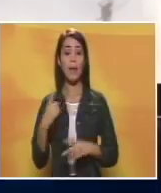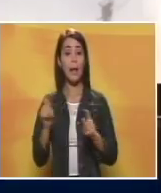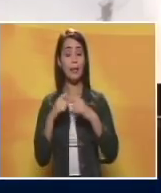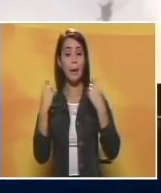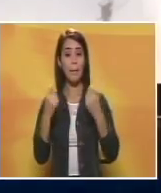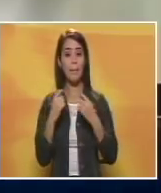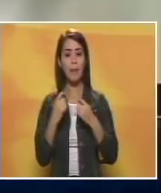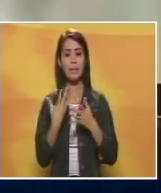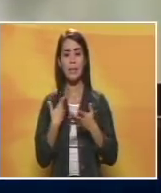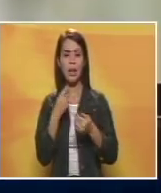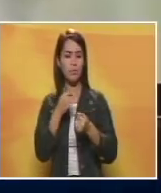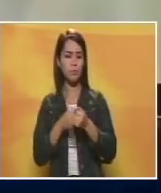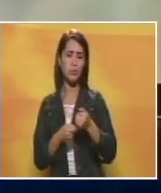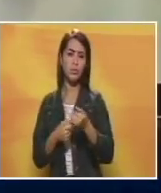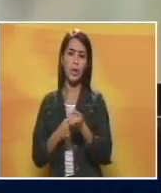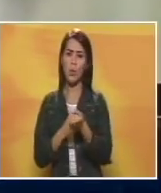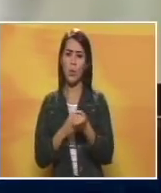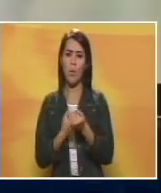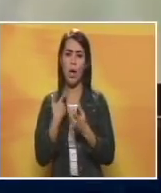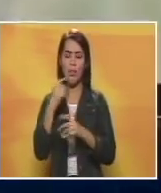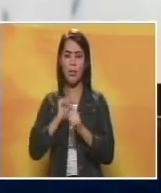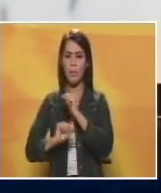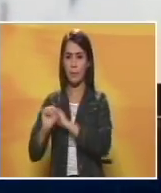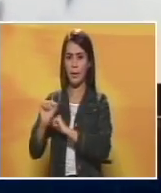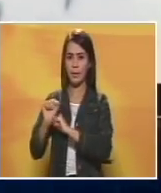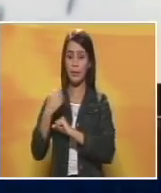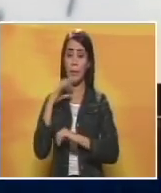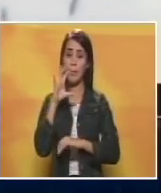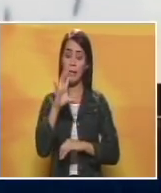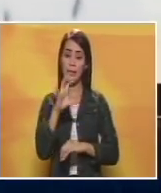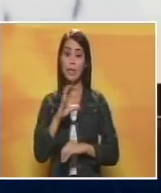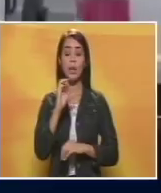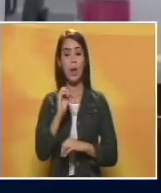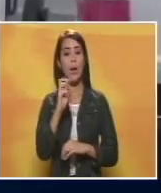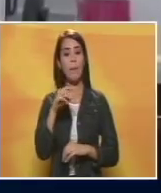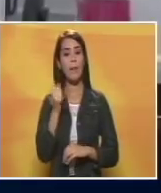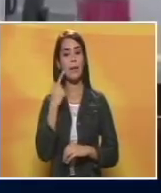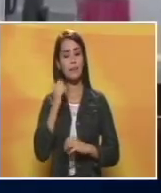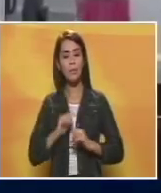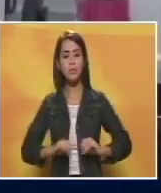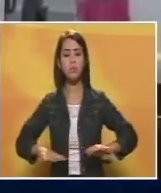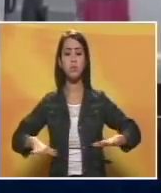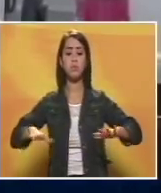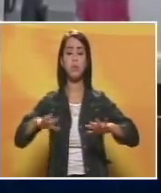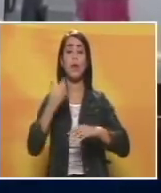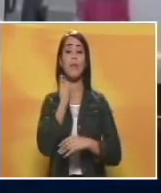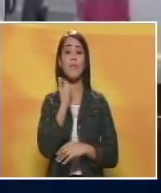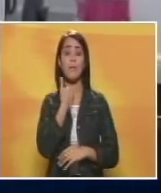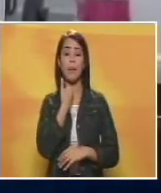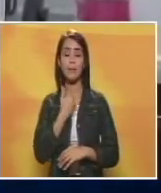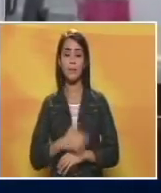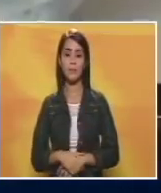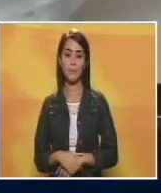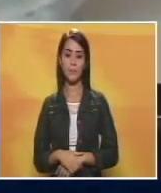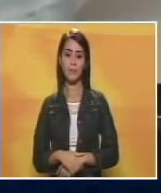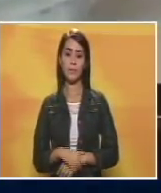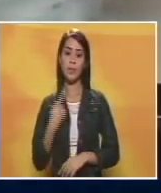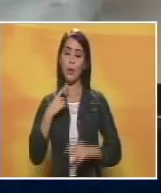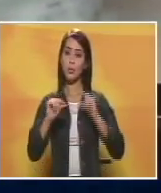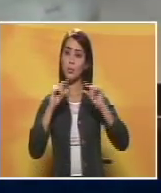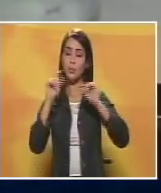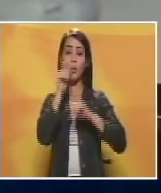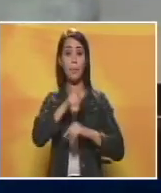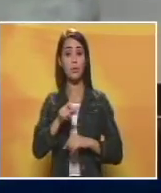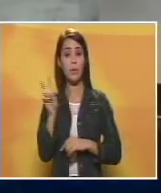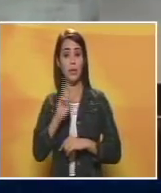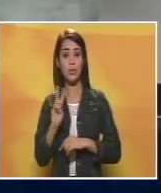campañas antipalúdicas en el país, y la OMS teme la expansión de la enfermedad en la región ante el éxodo de